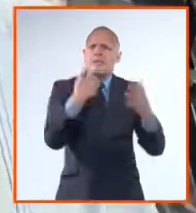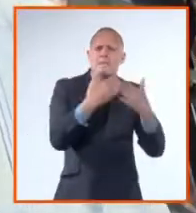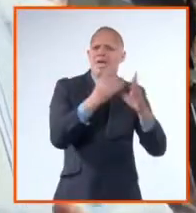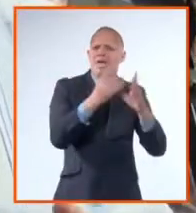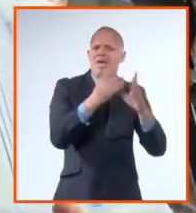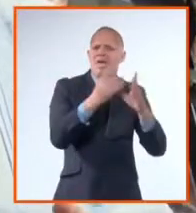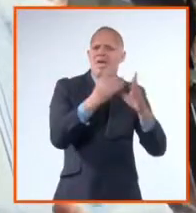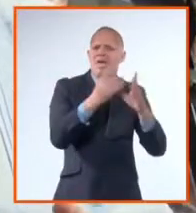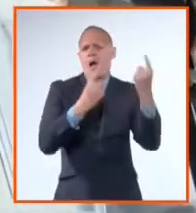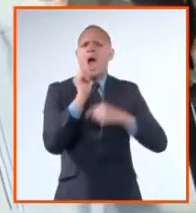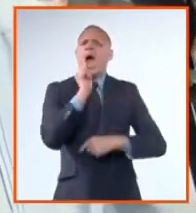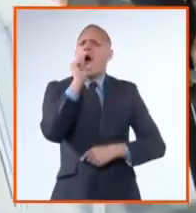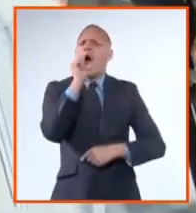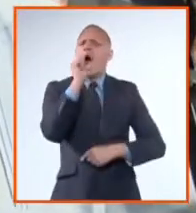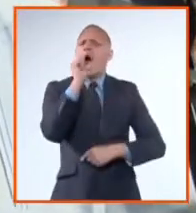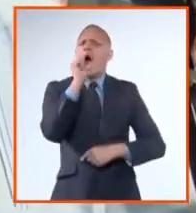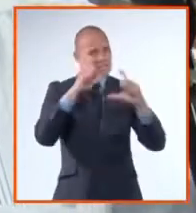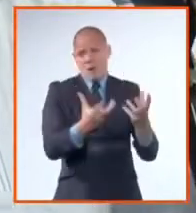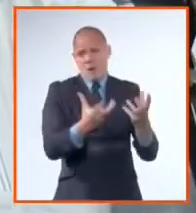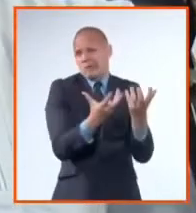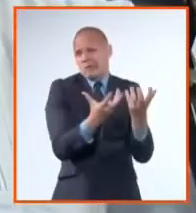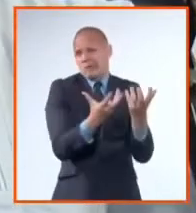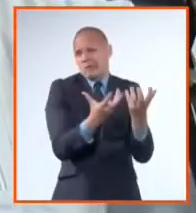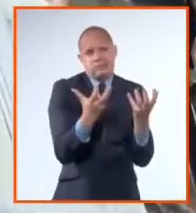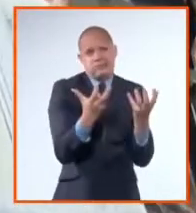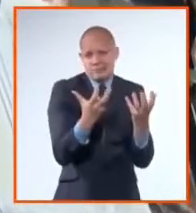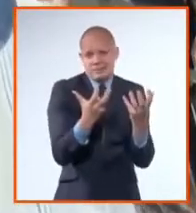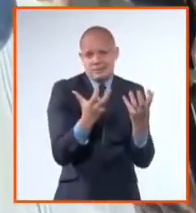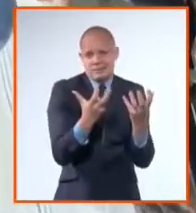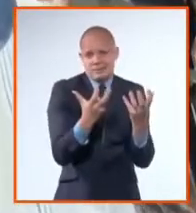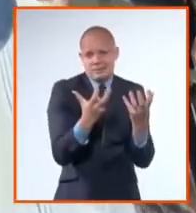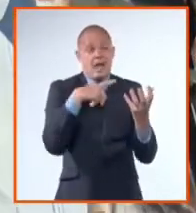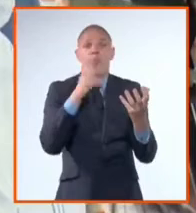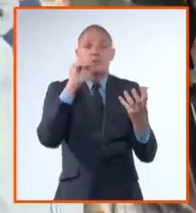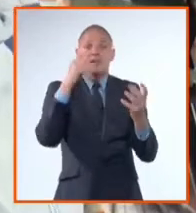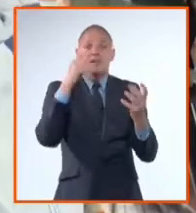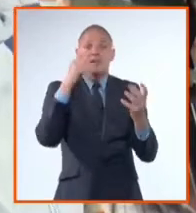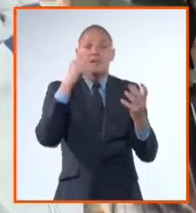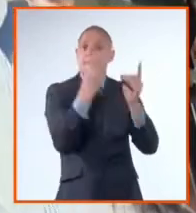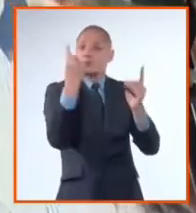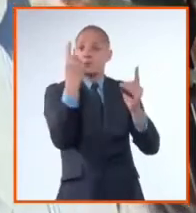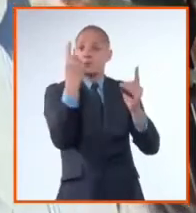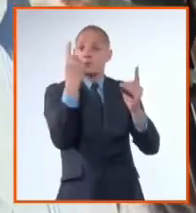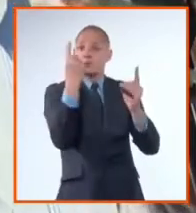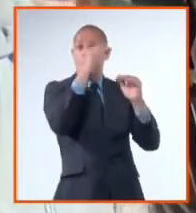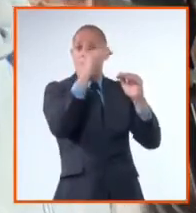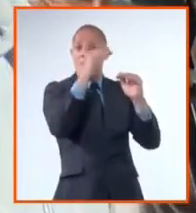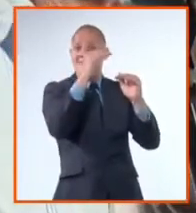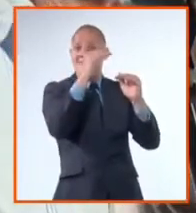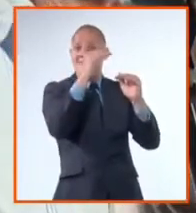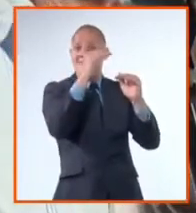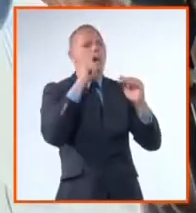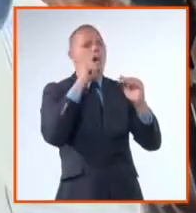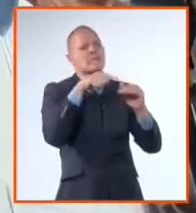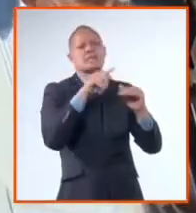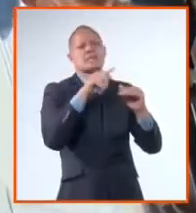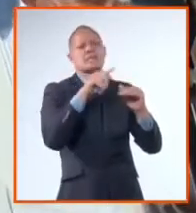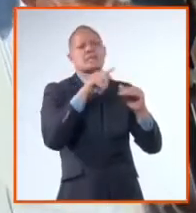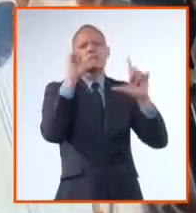los grandes científicos, pero nosotros tenemos que tratar de que la academia llegue hasta el último rincón del